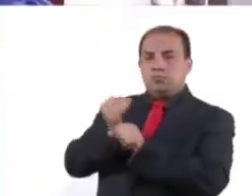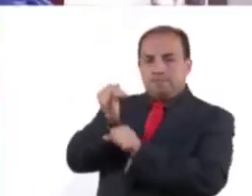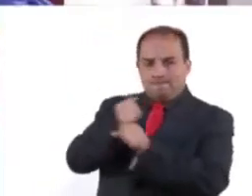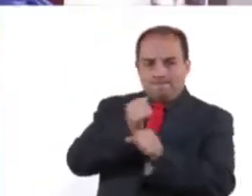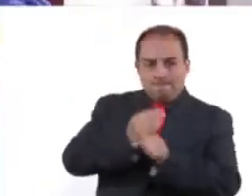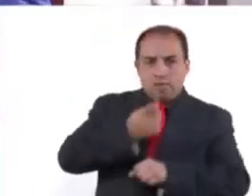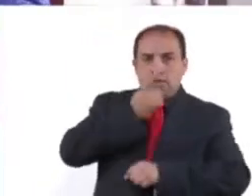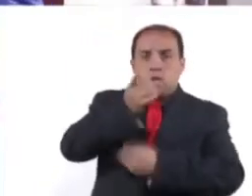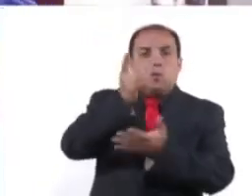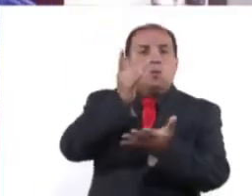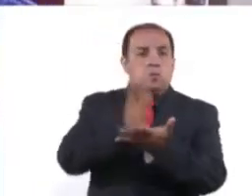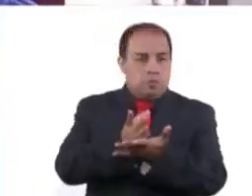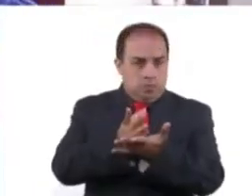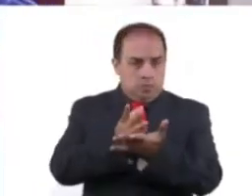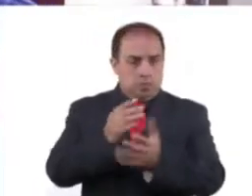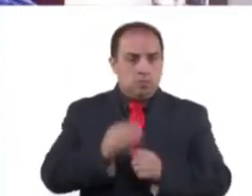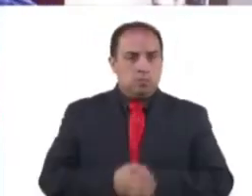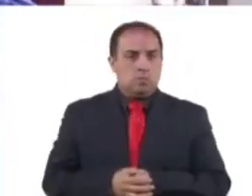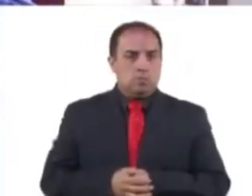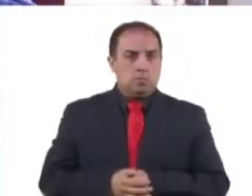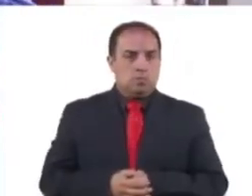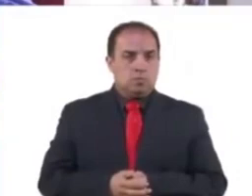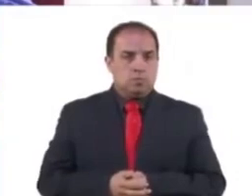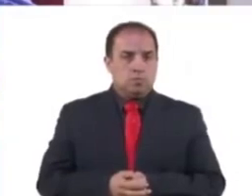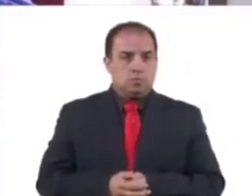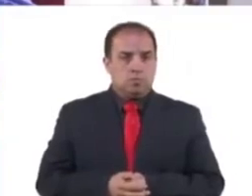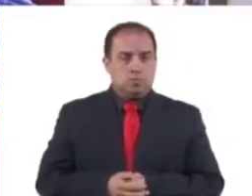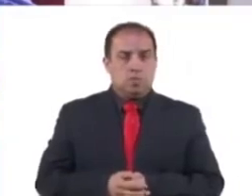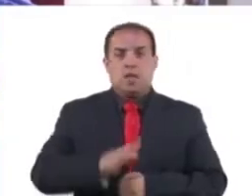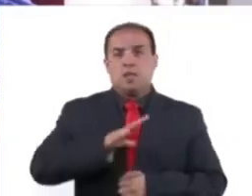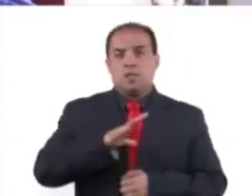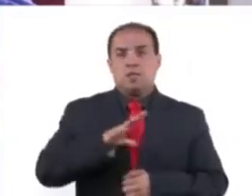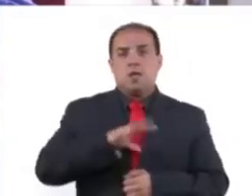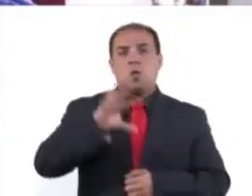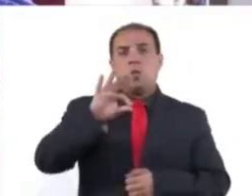que puedo decir es que cotidianamente hay